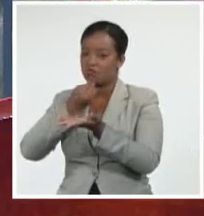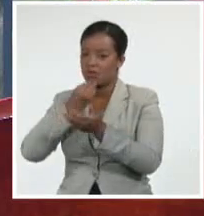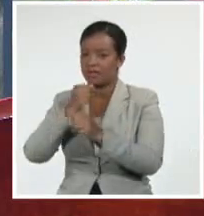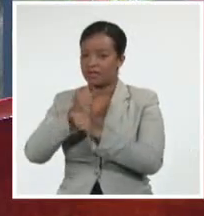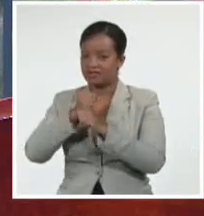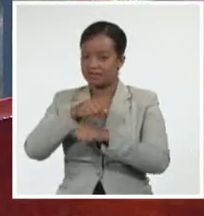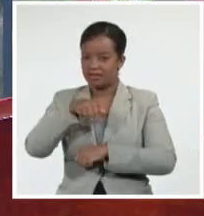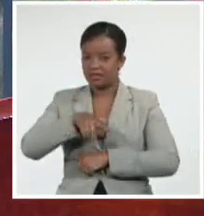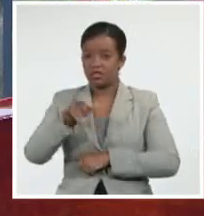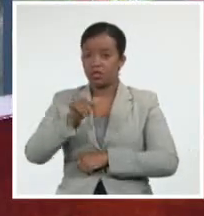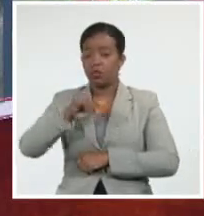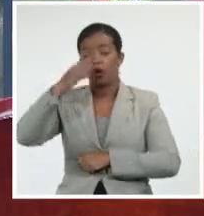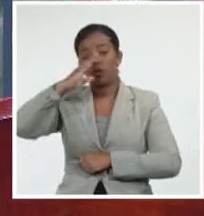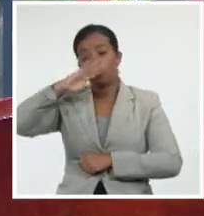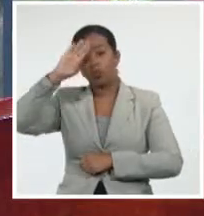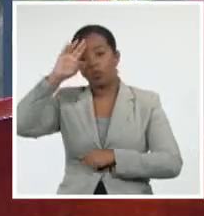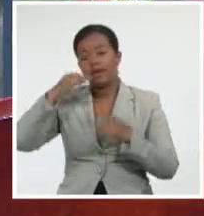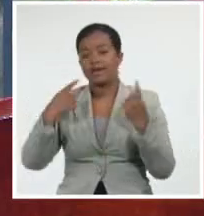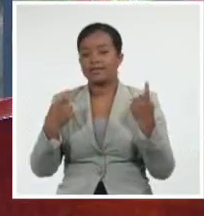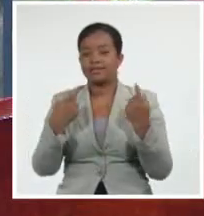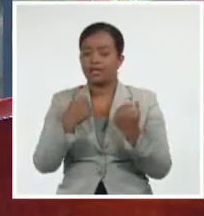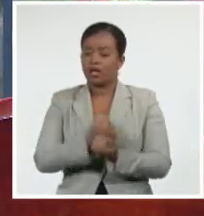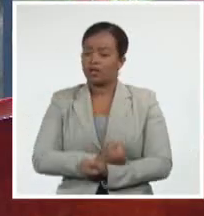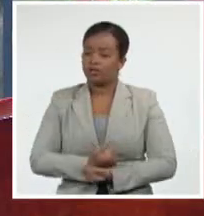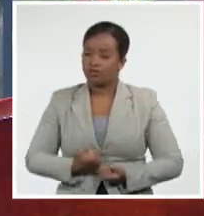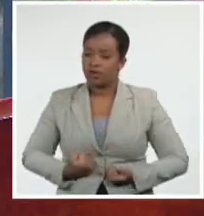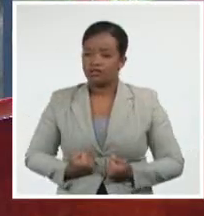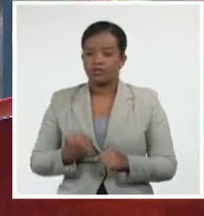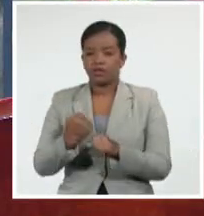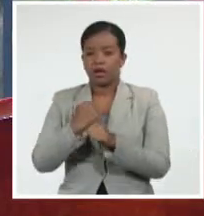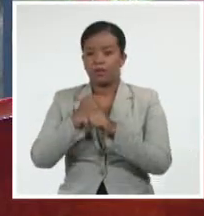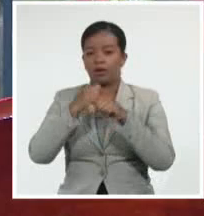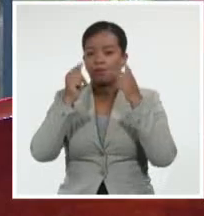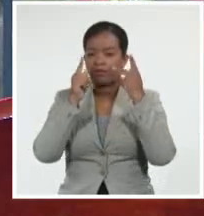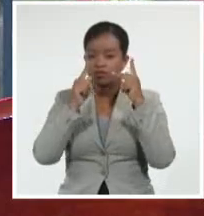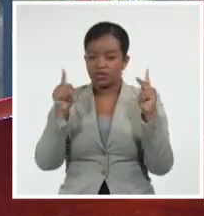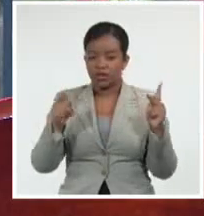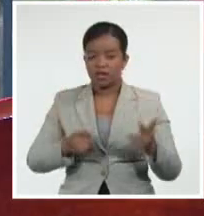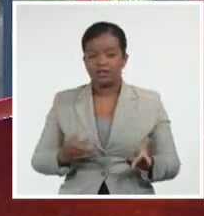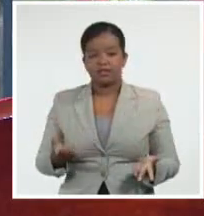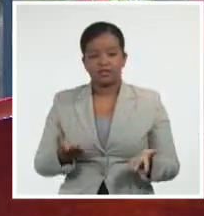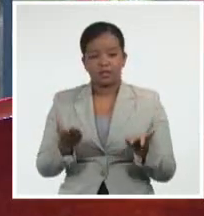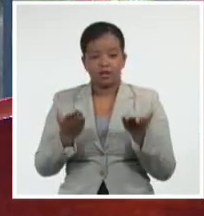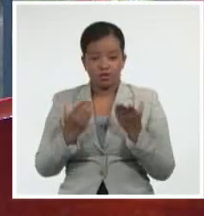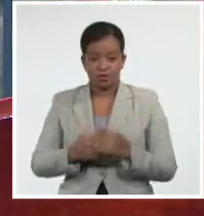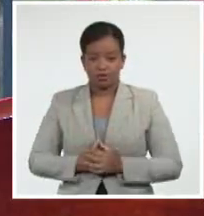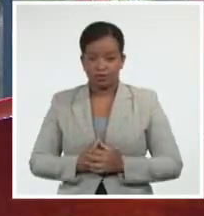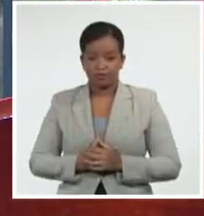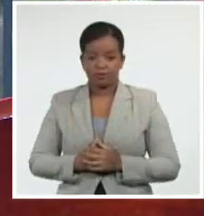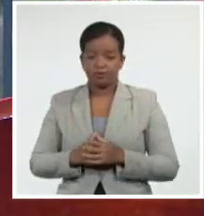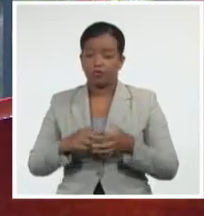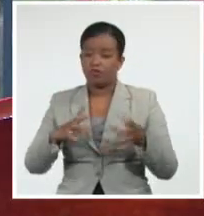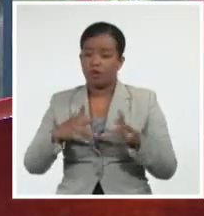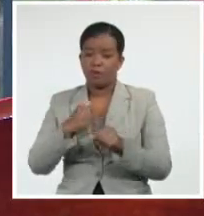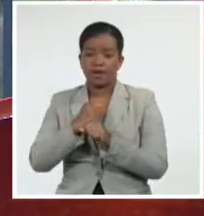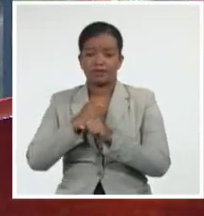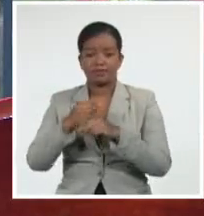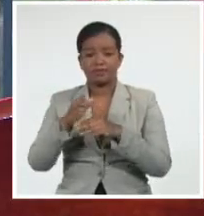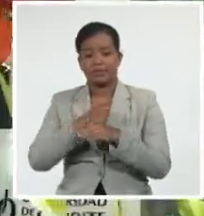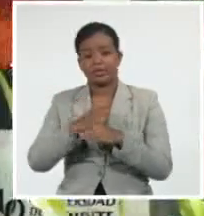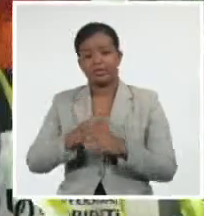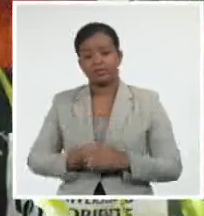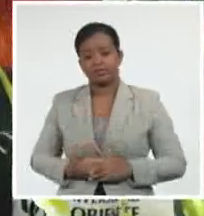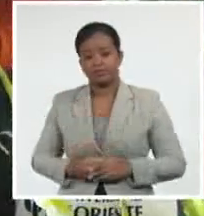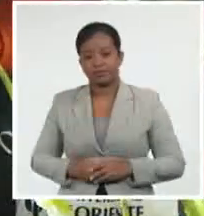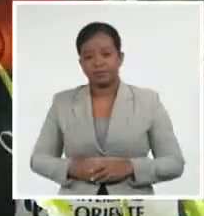el país, que necesita de sus mejores esfuerzos como profesionales para el desarrollo en todas las áreas del conocimiento que ustedes